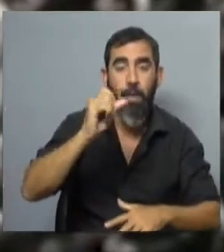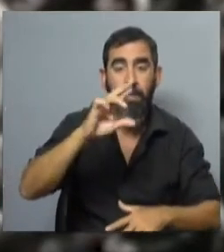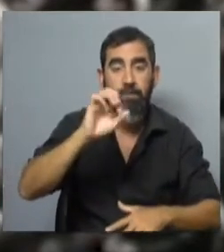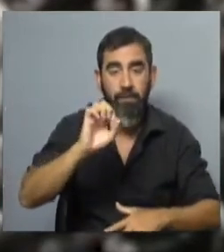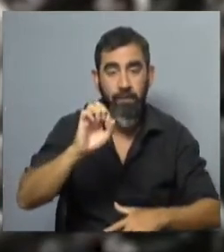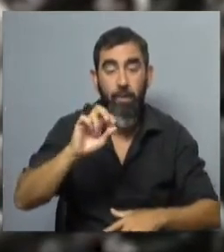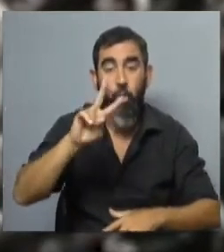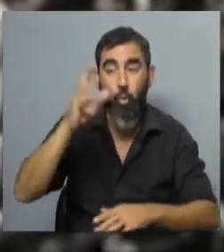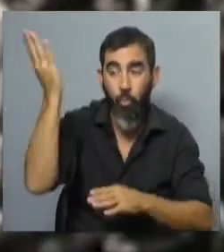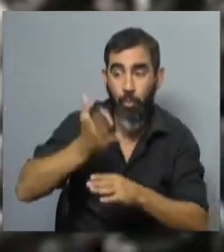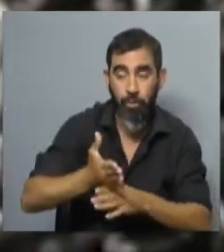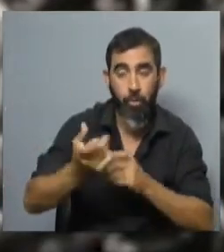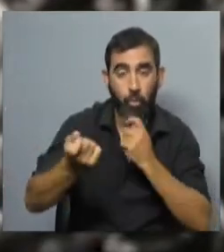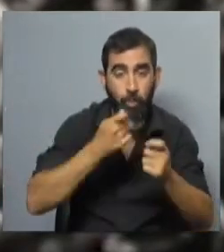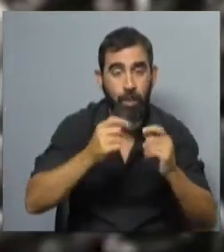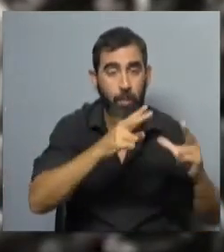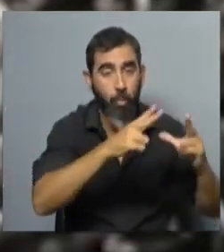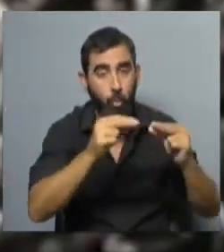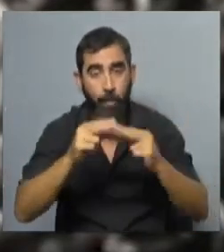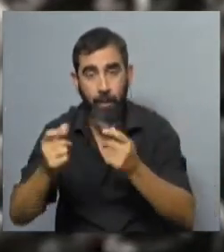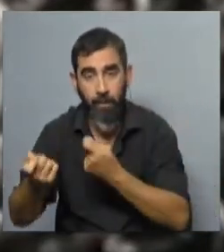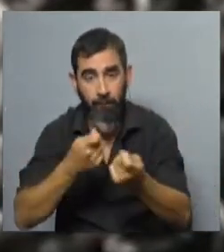el 2% préstamos para las cooperativas.